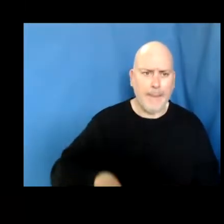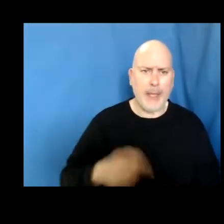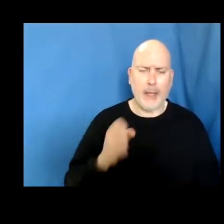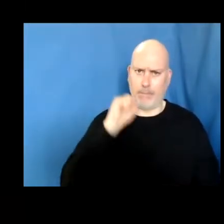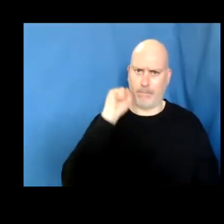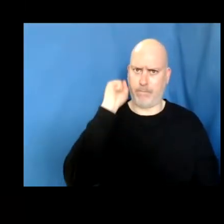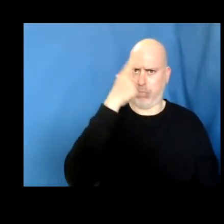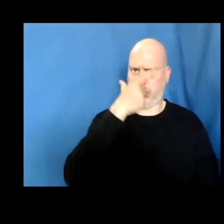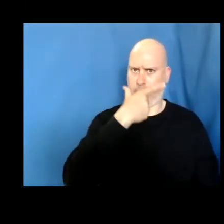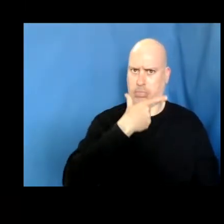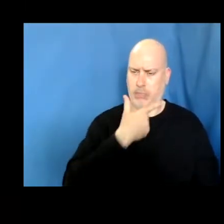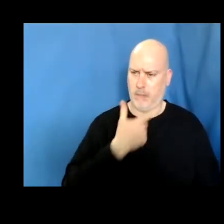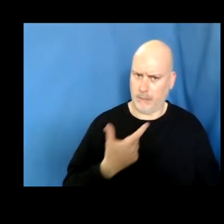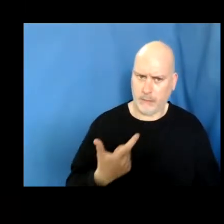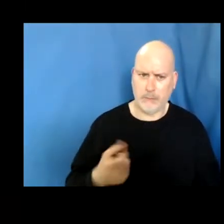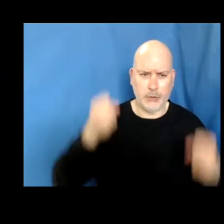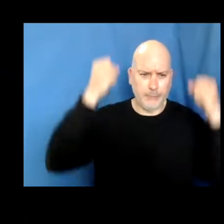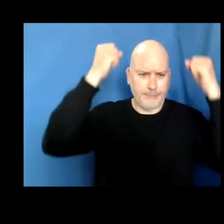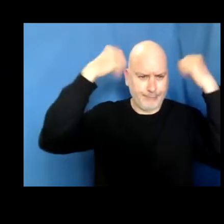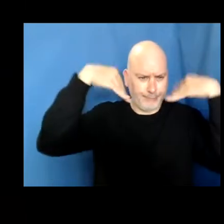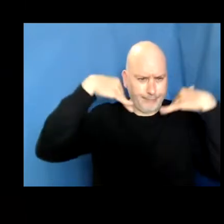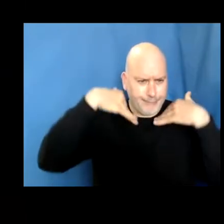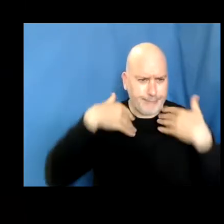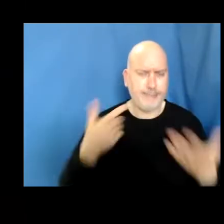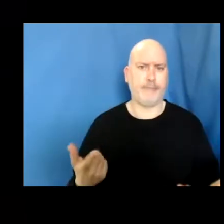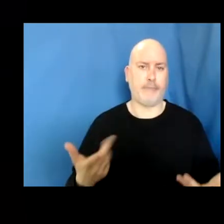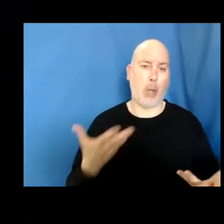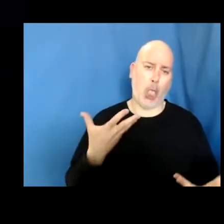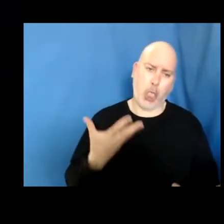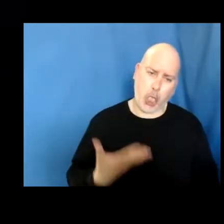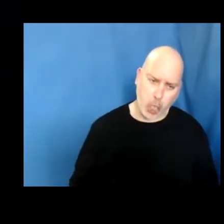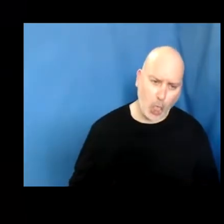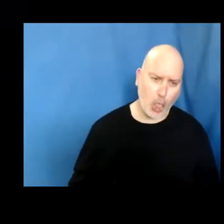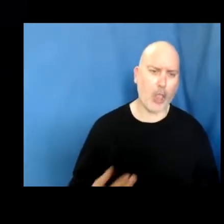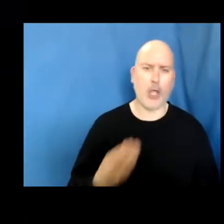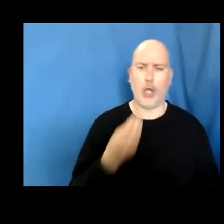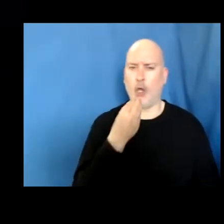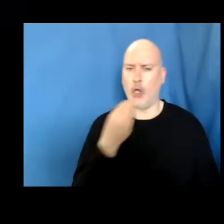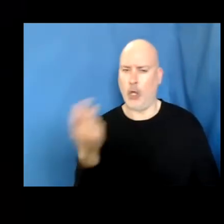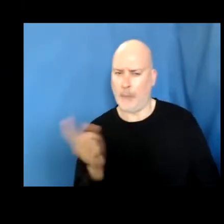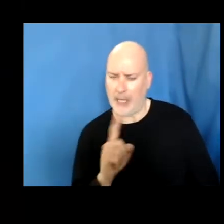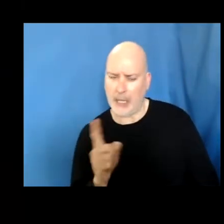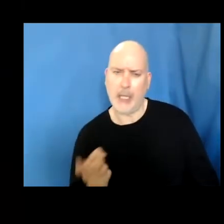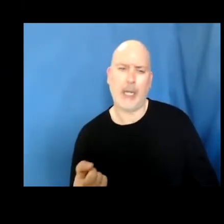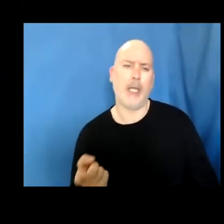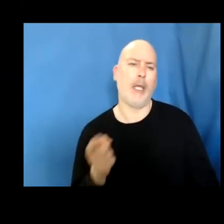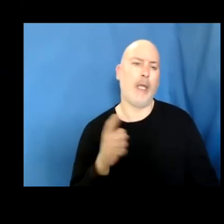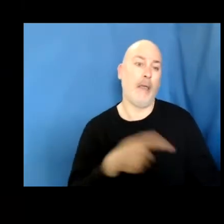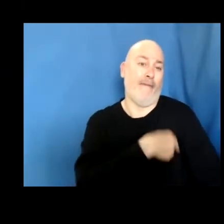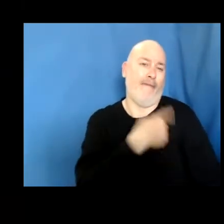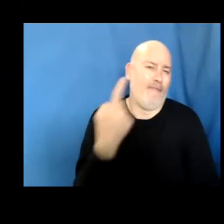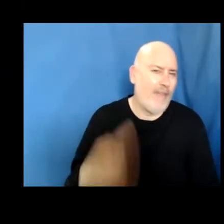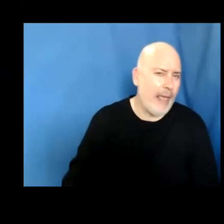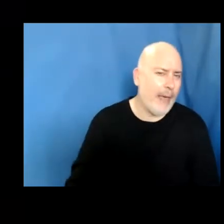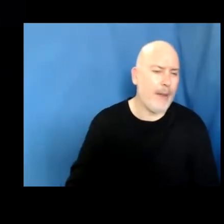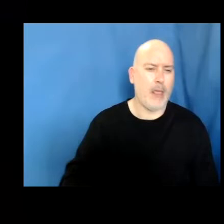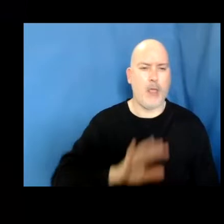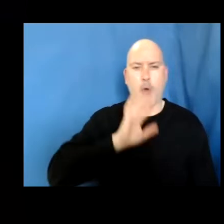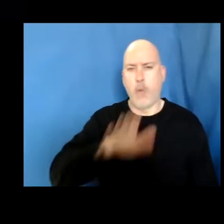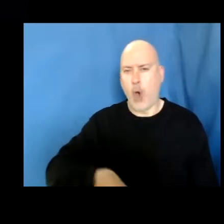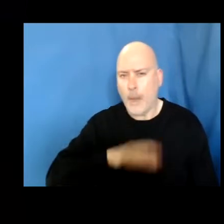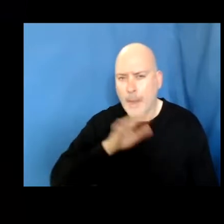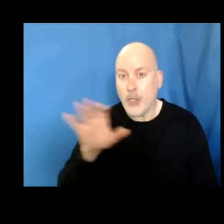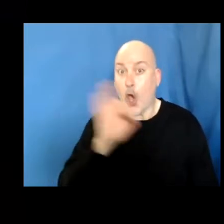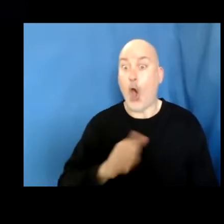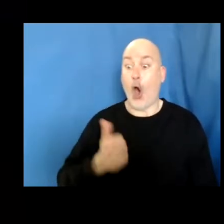palidez cutánea, de sudoración, está decaído, no come, tiene fiebre, vomita o